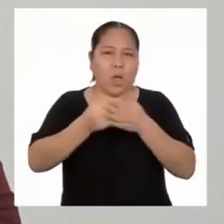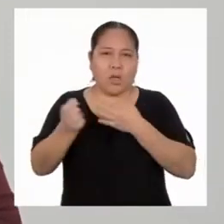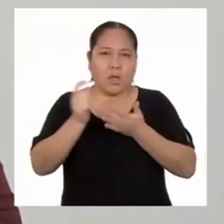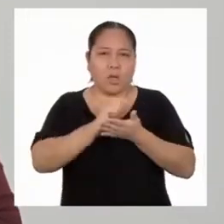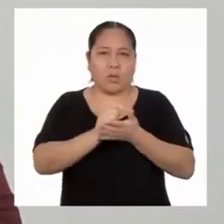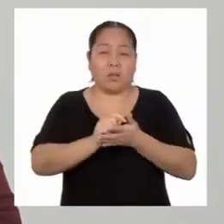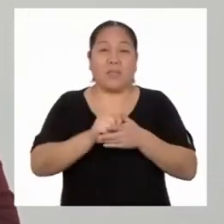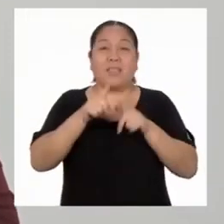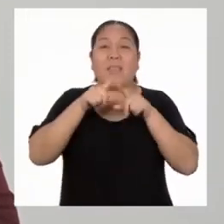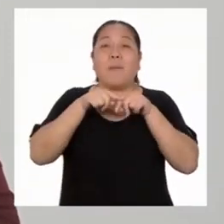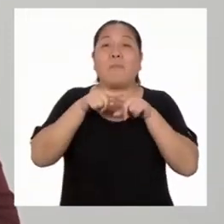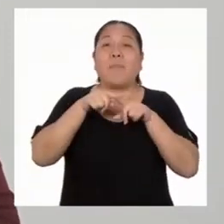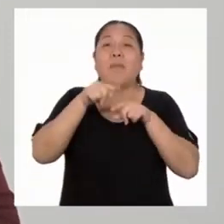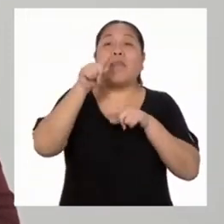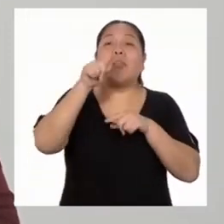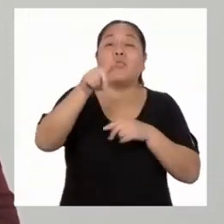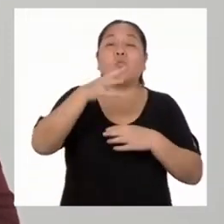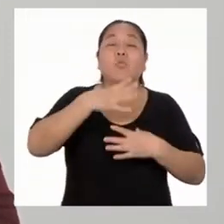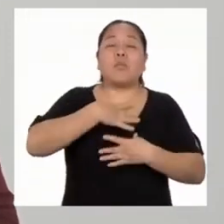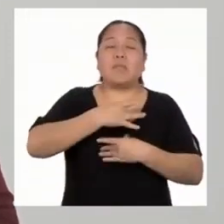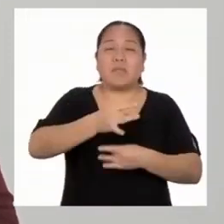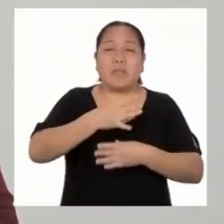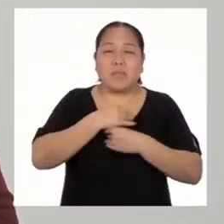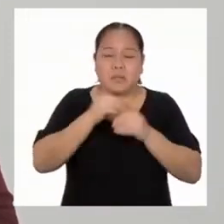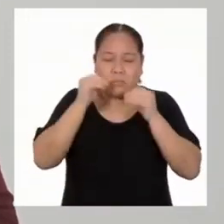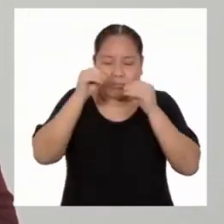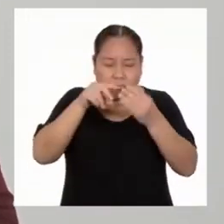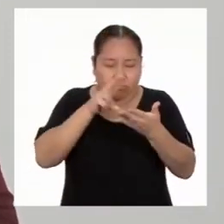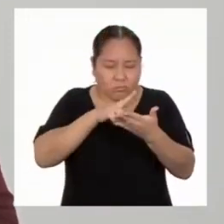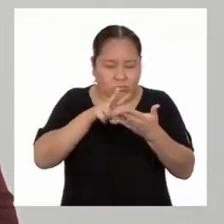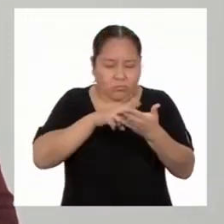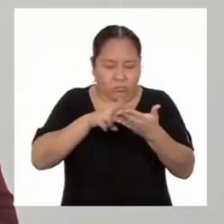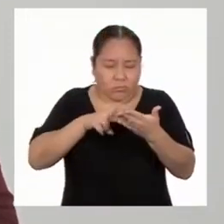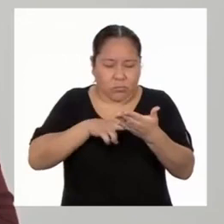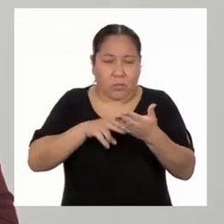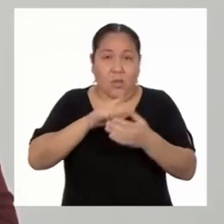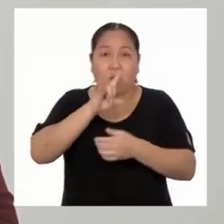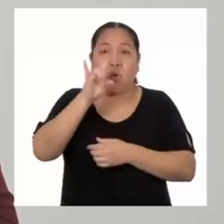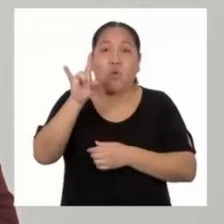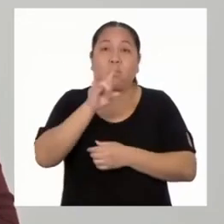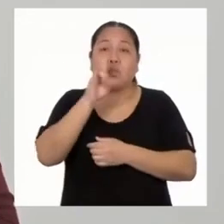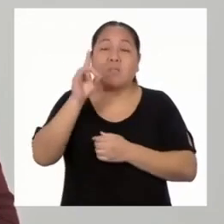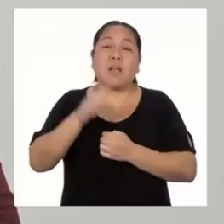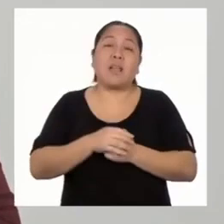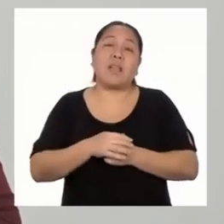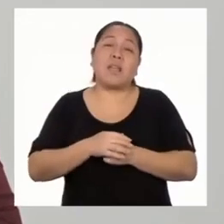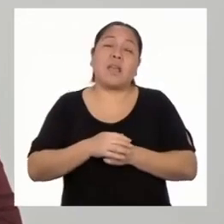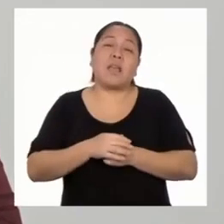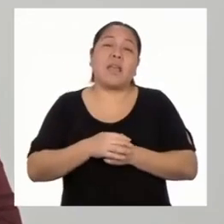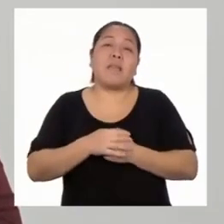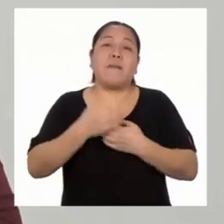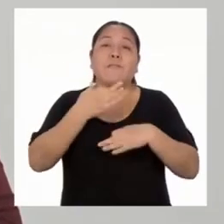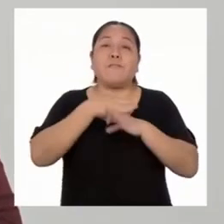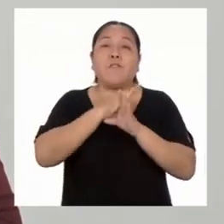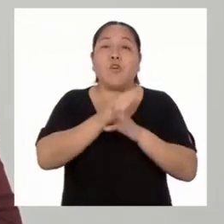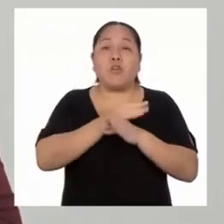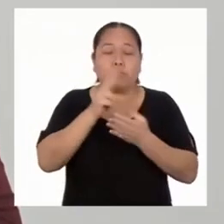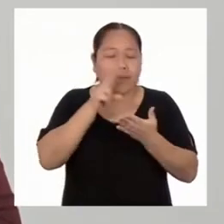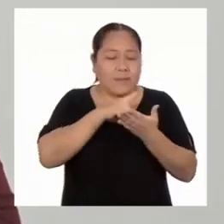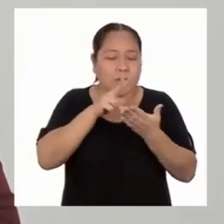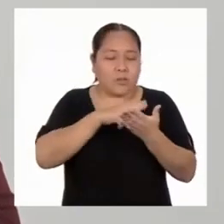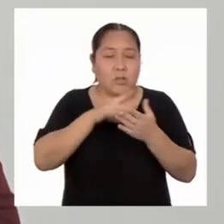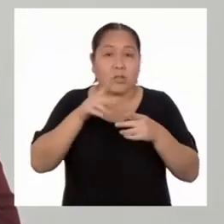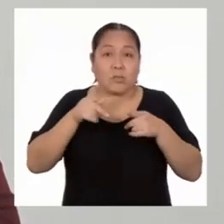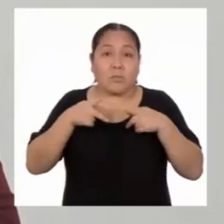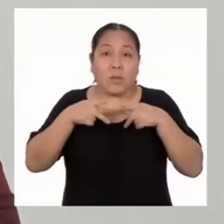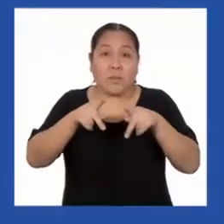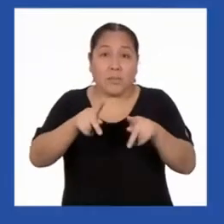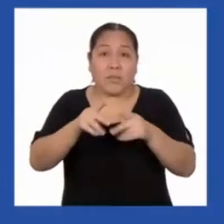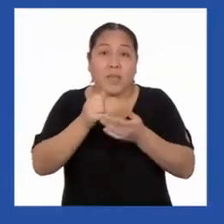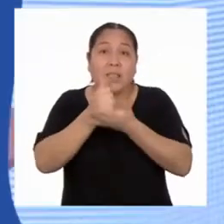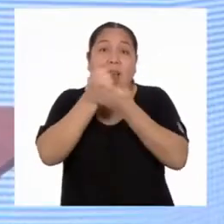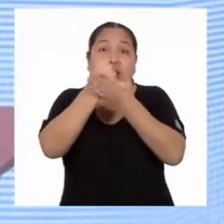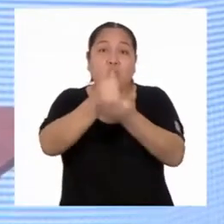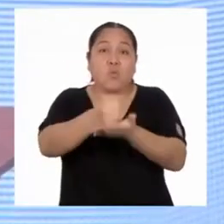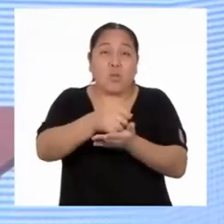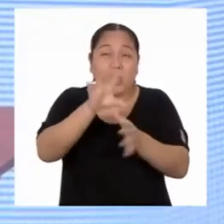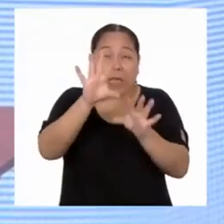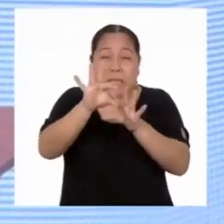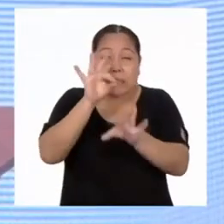Solo depende del interés que le pongamos y del uso de estrategias de lectura que nos permitan extraer las ideas